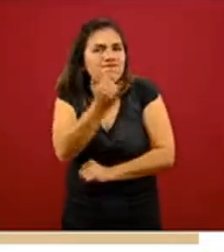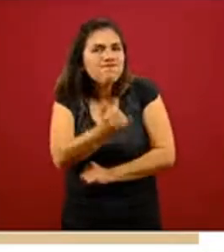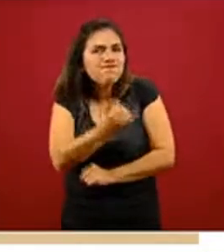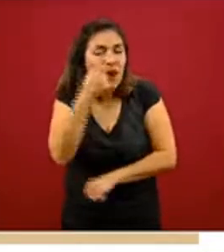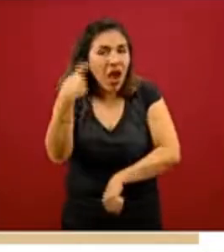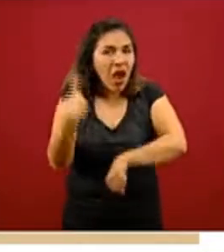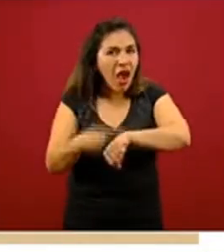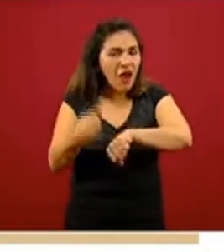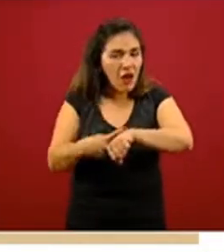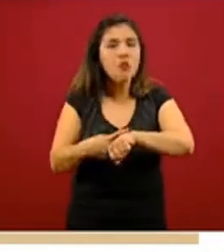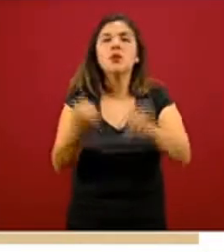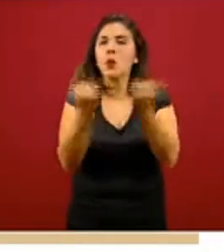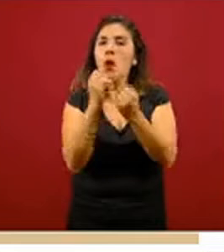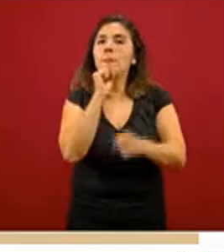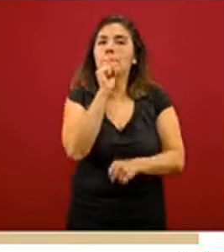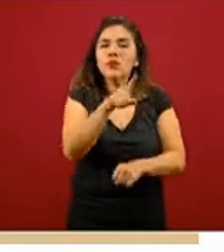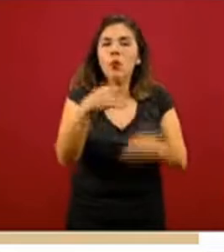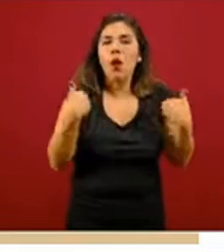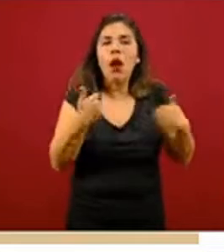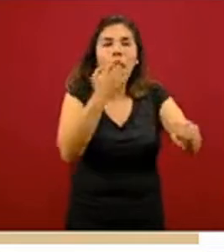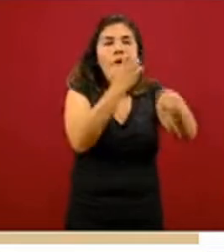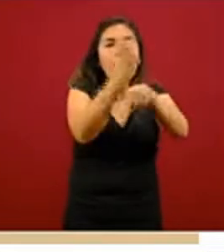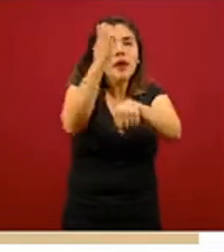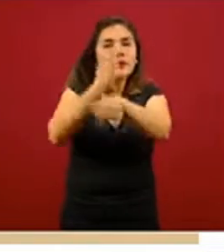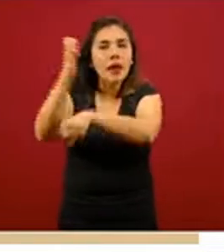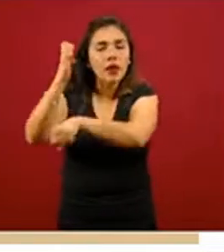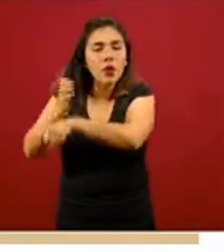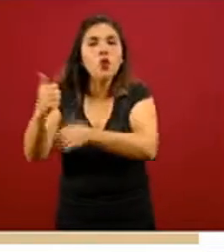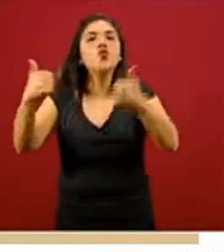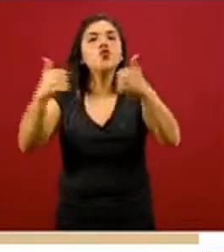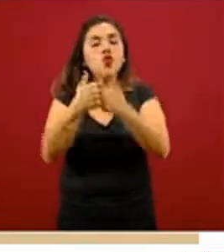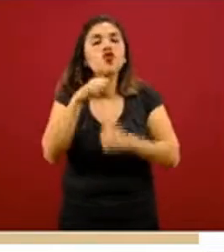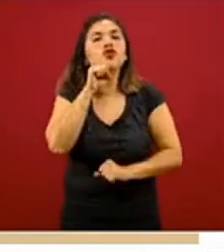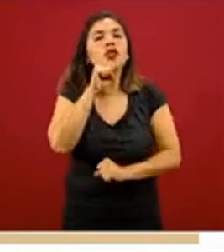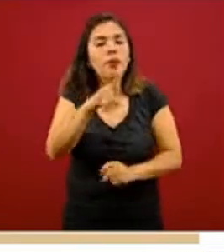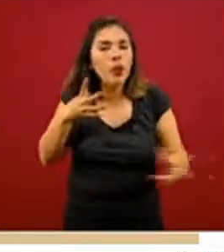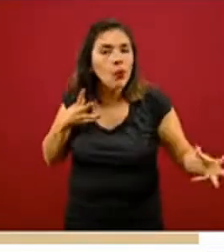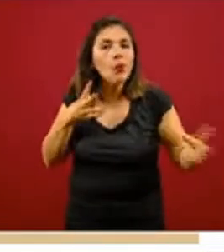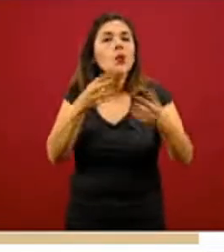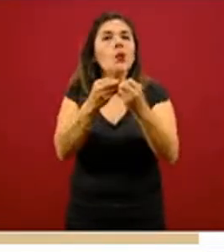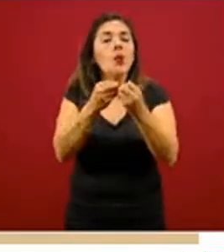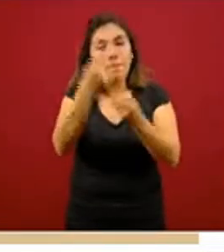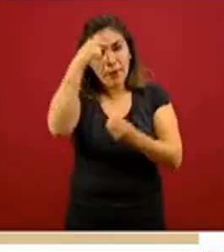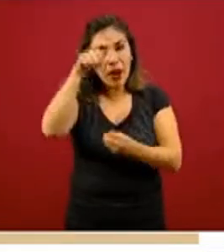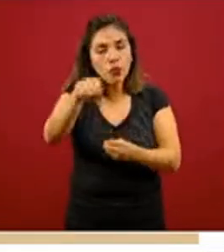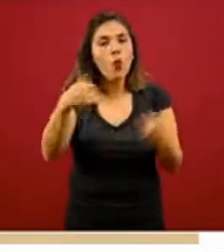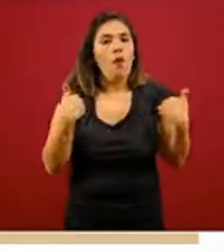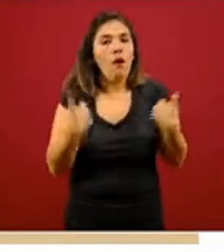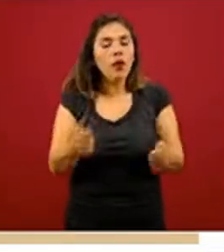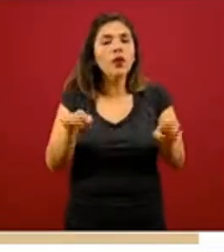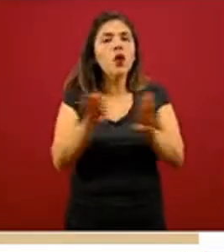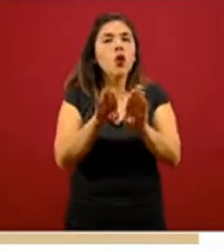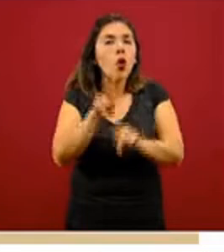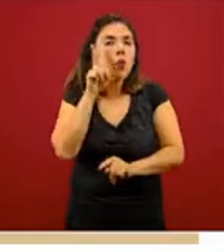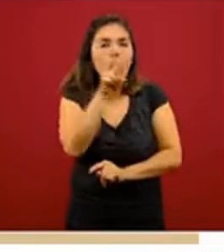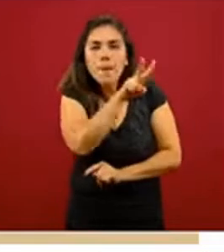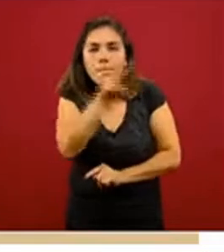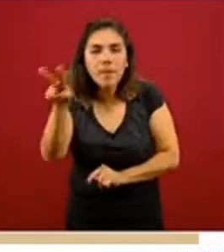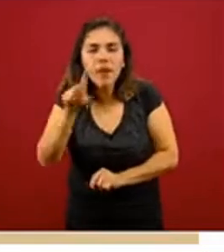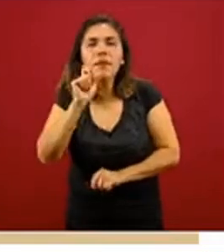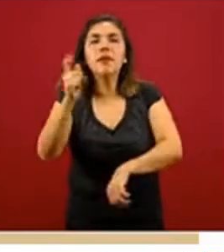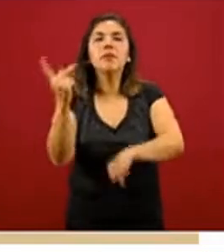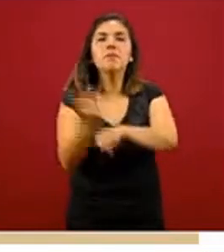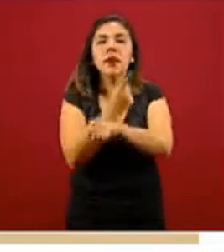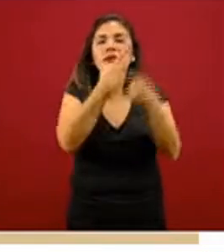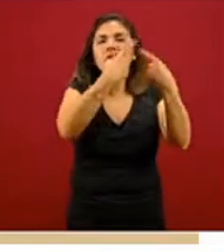distribuida por entidad federativa junto a la carga acumulada, para que podamos ver un poco la diferencial de lo que pudiera